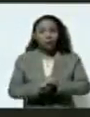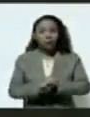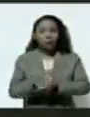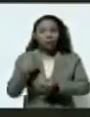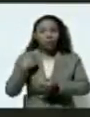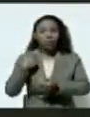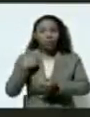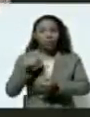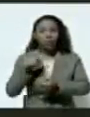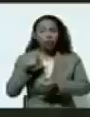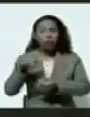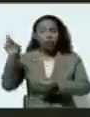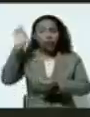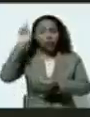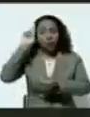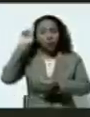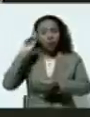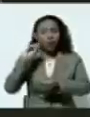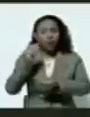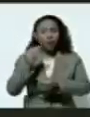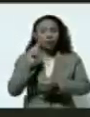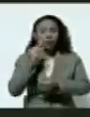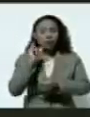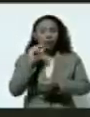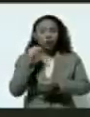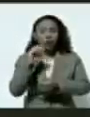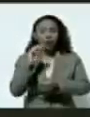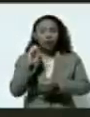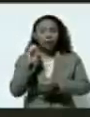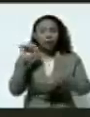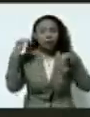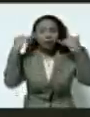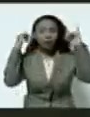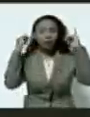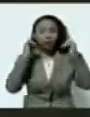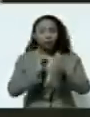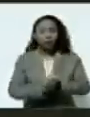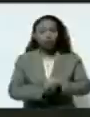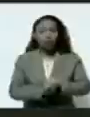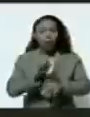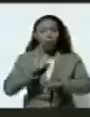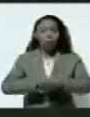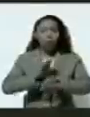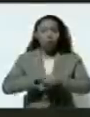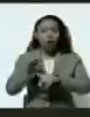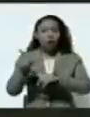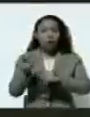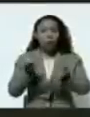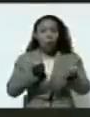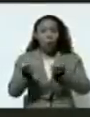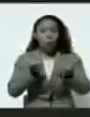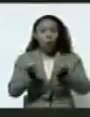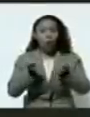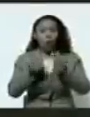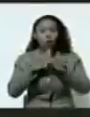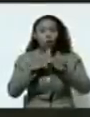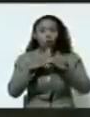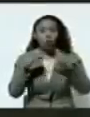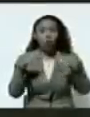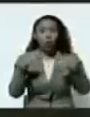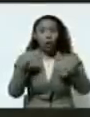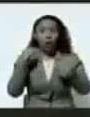Tenía razones Quiñones para celebrar. Porque si controlaba a toda